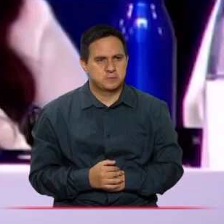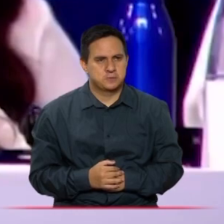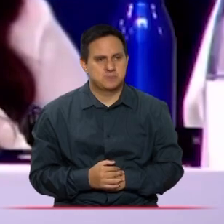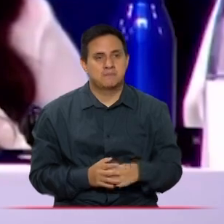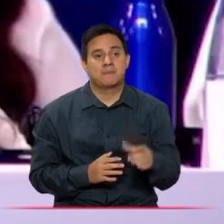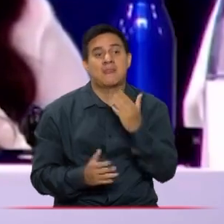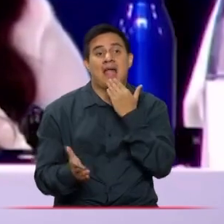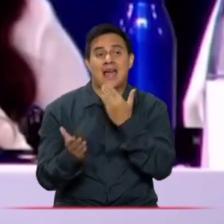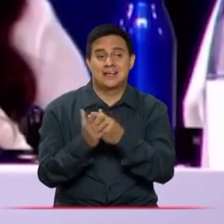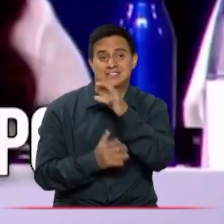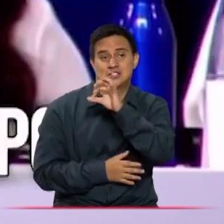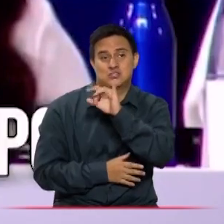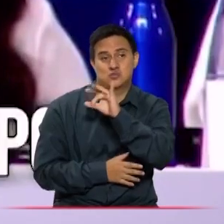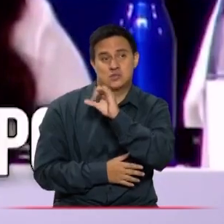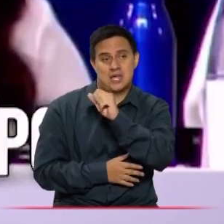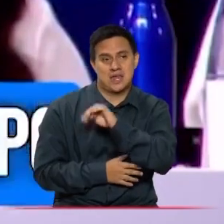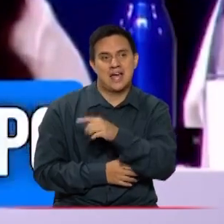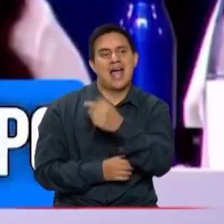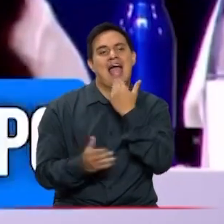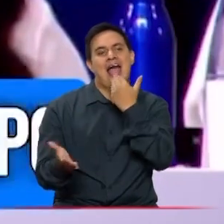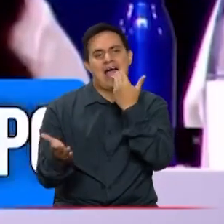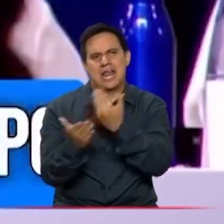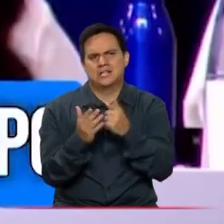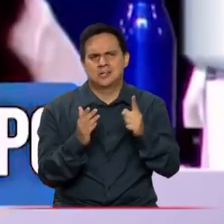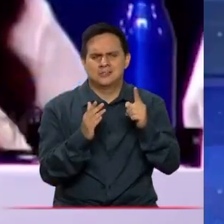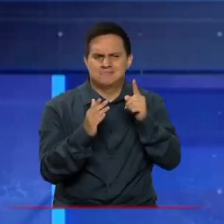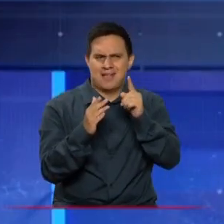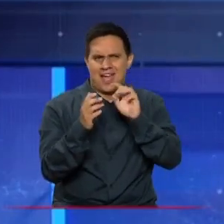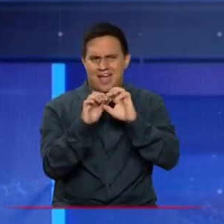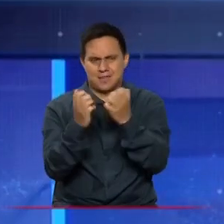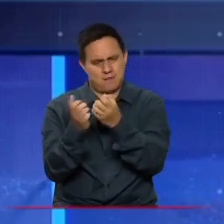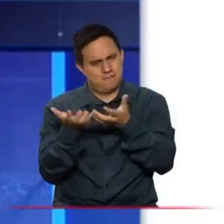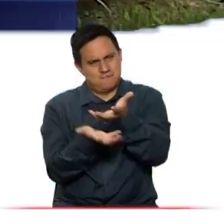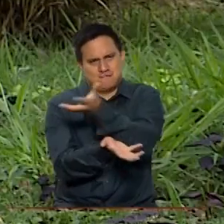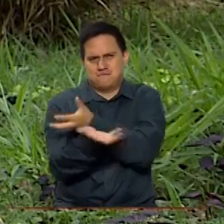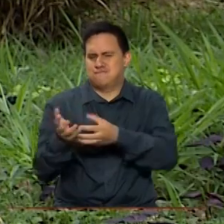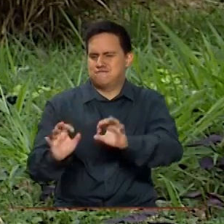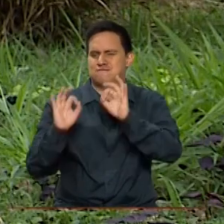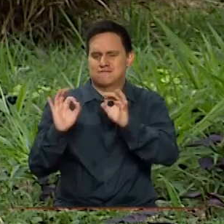Thank you, Susanna, thank you to your wonderful team.